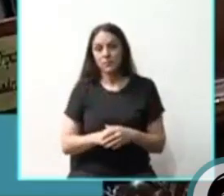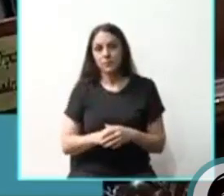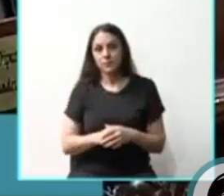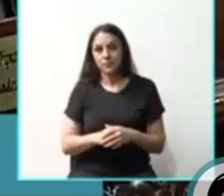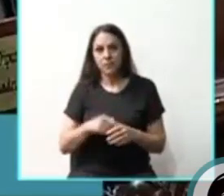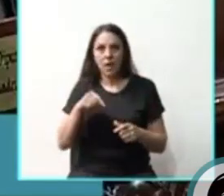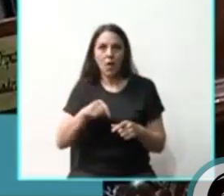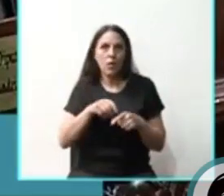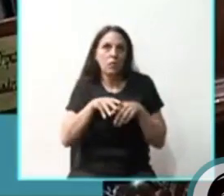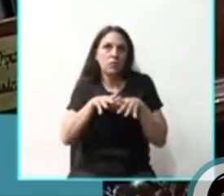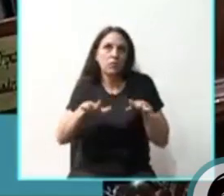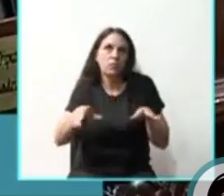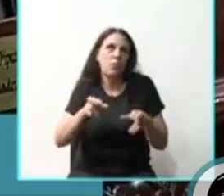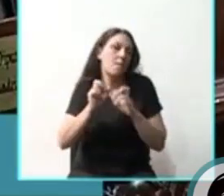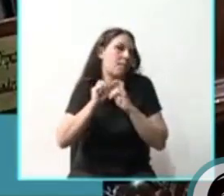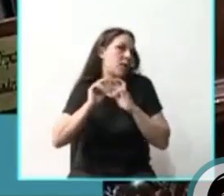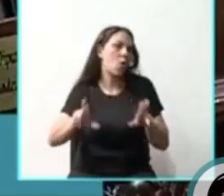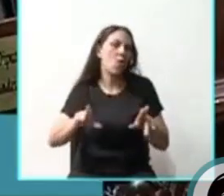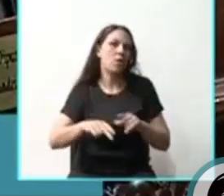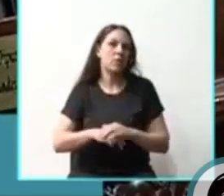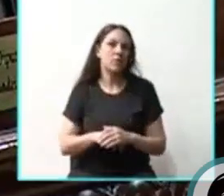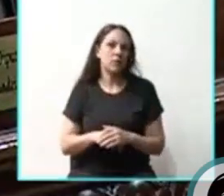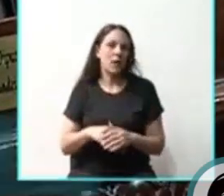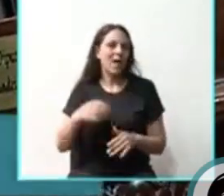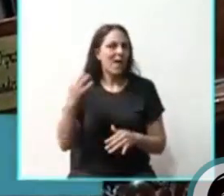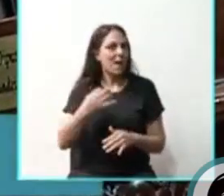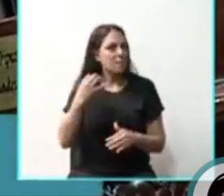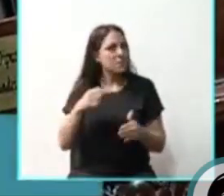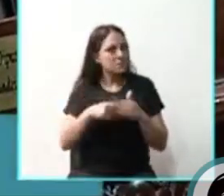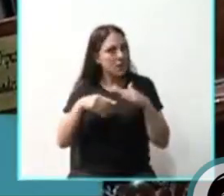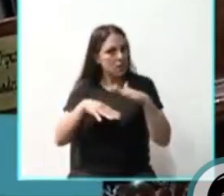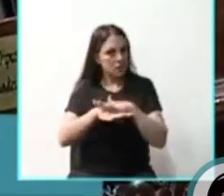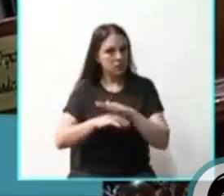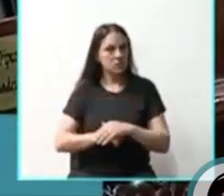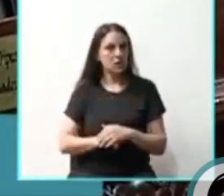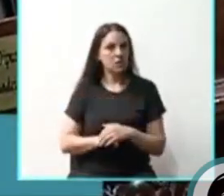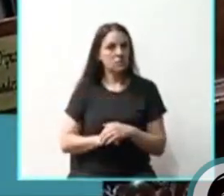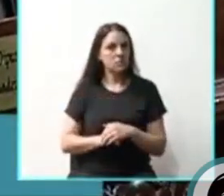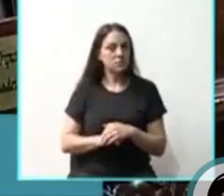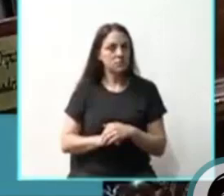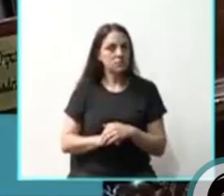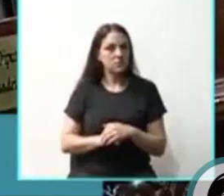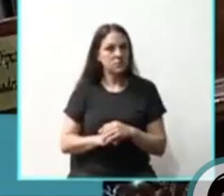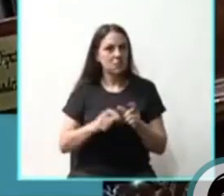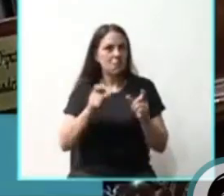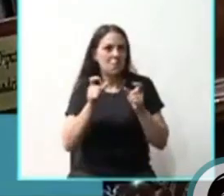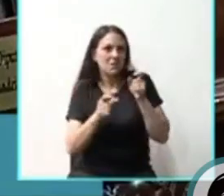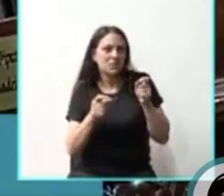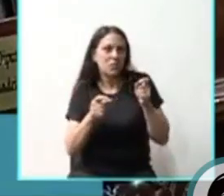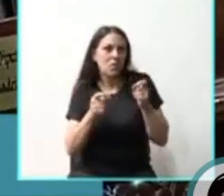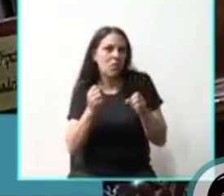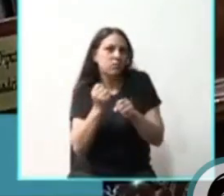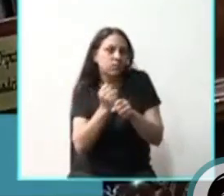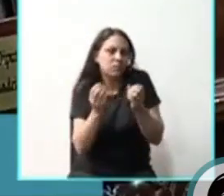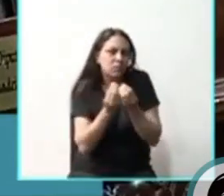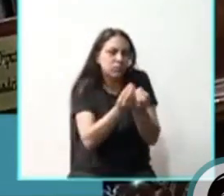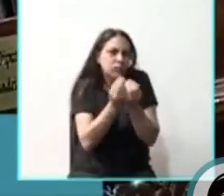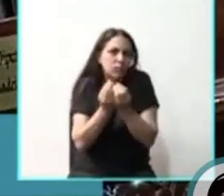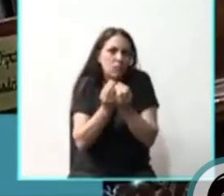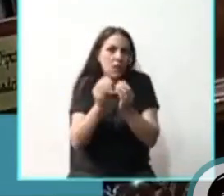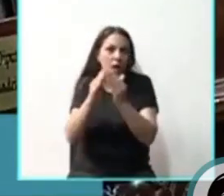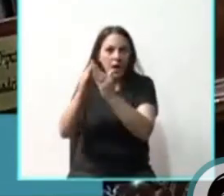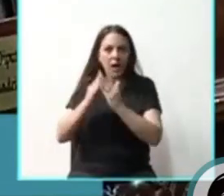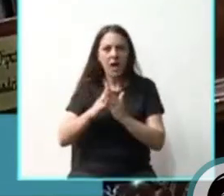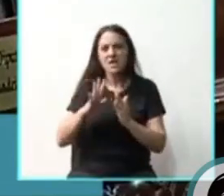amplificó centralmente en nuestra ciudad el hacinamiento la falta de vivienda